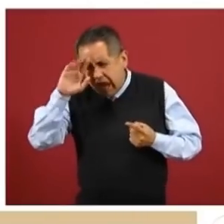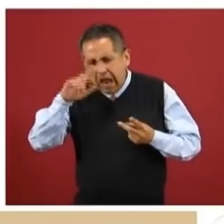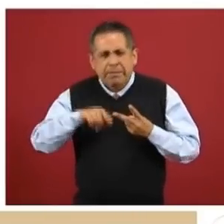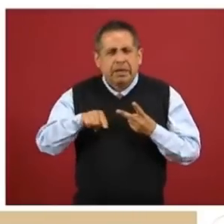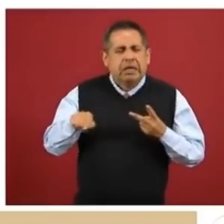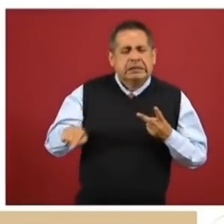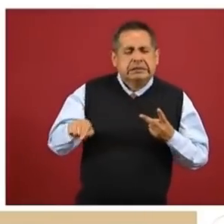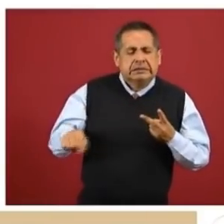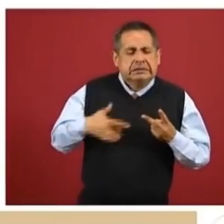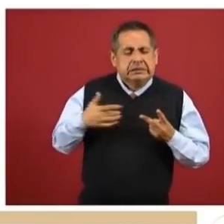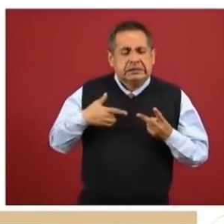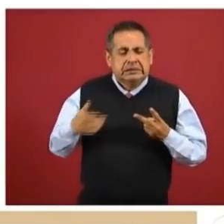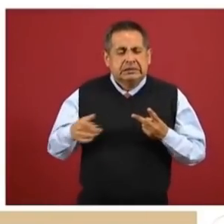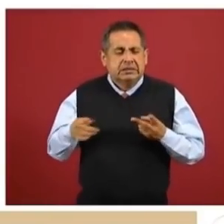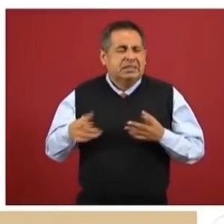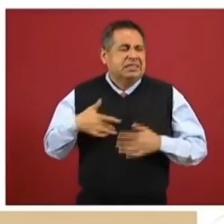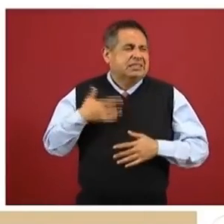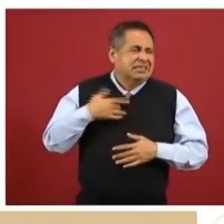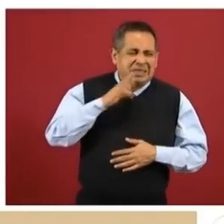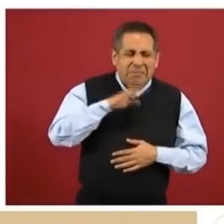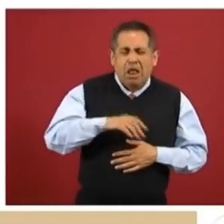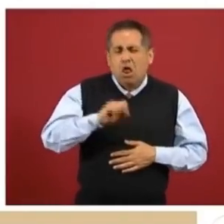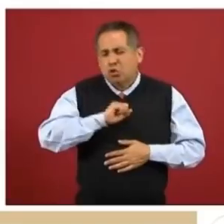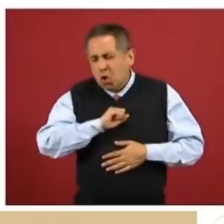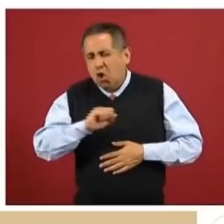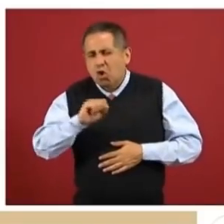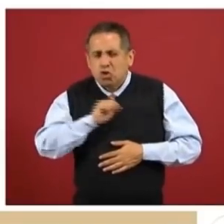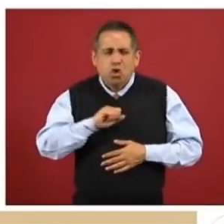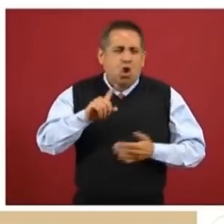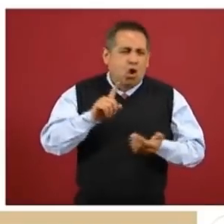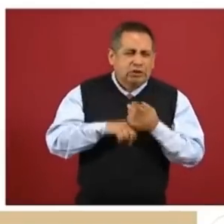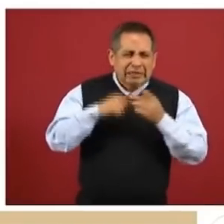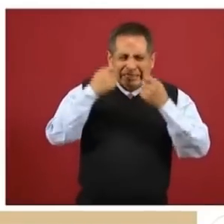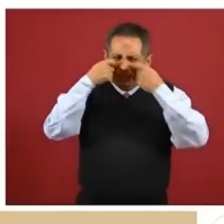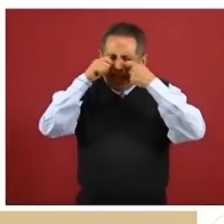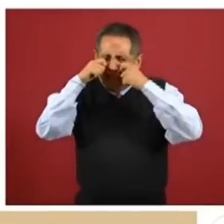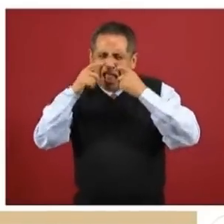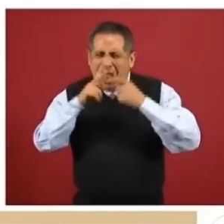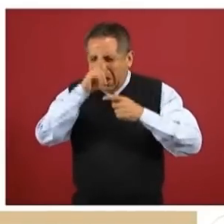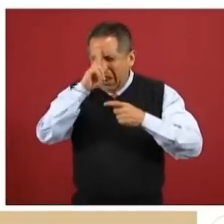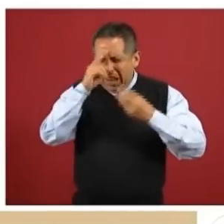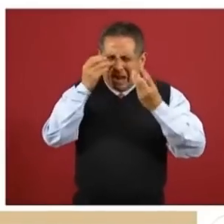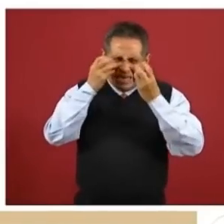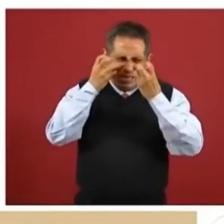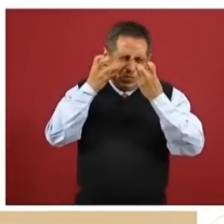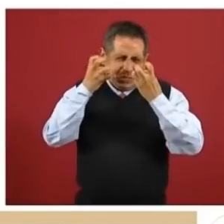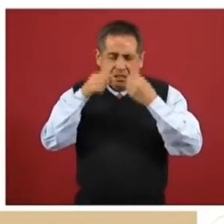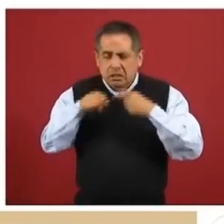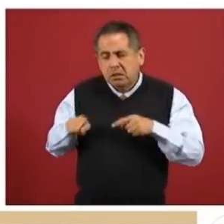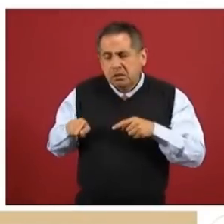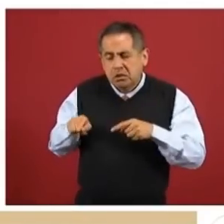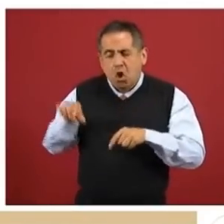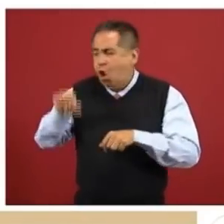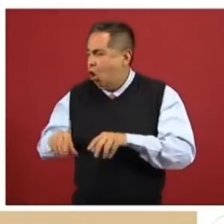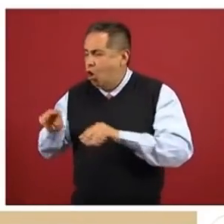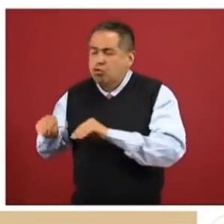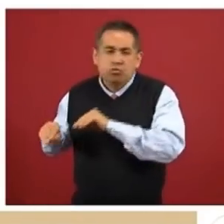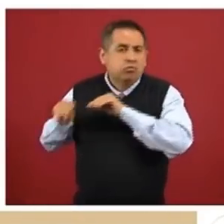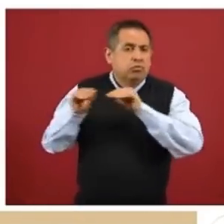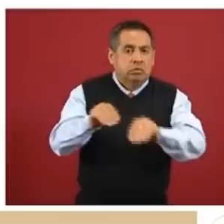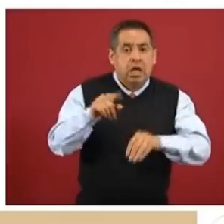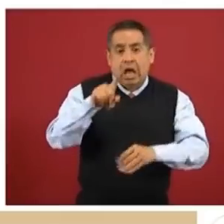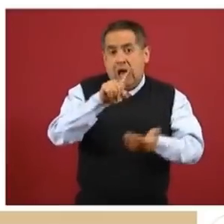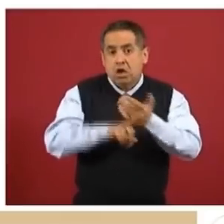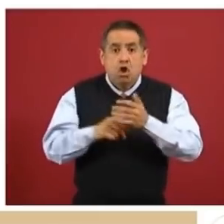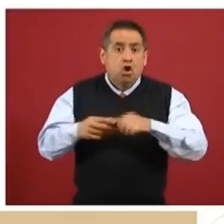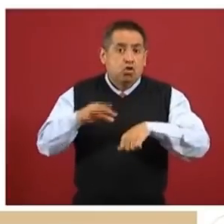tiene fiebre, la niña se siente mal, tiene tos, tiene esta coriza, acudo a un servicio de salud y es el personal